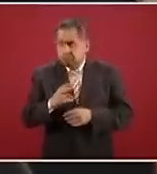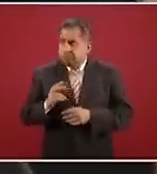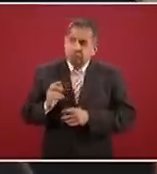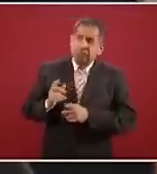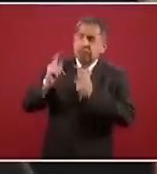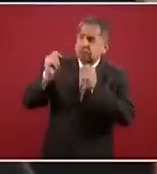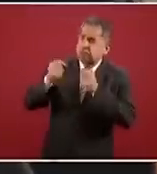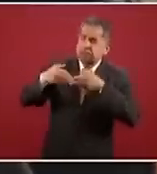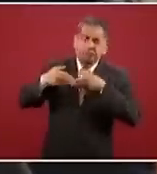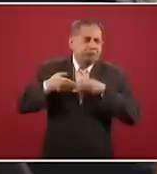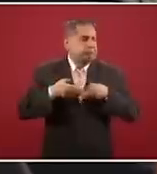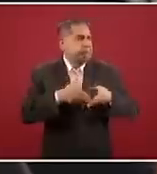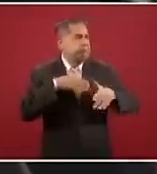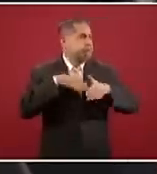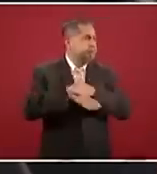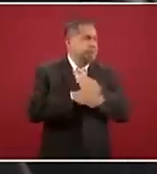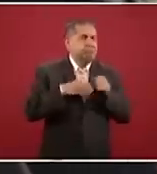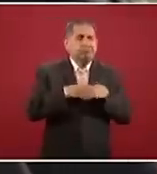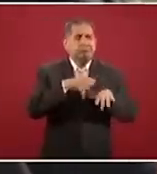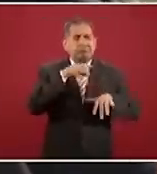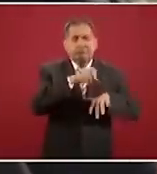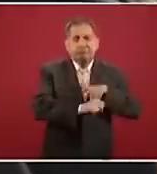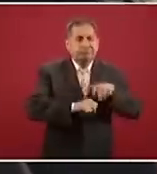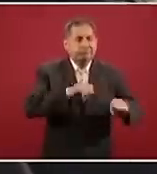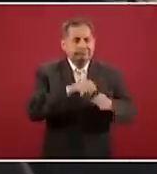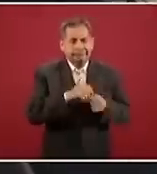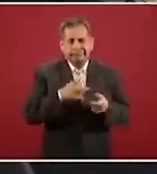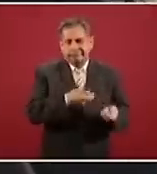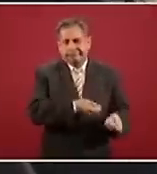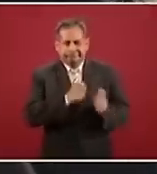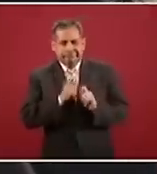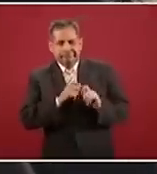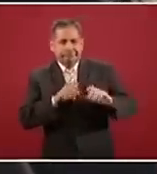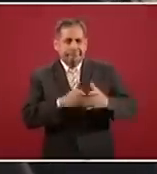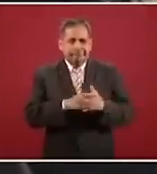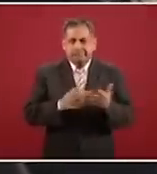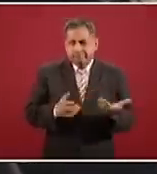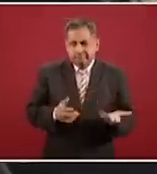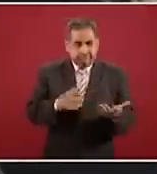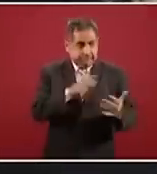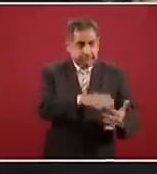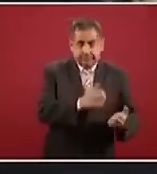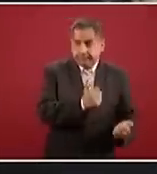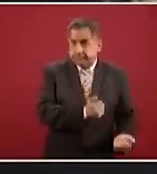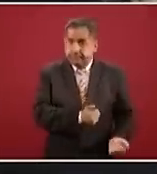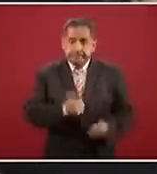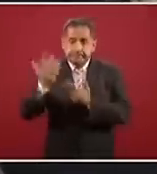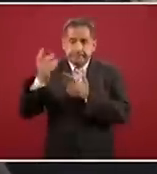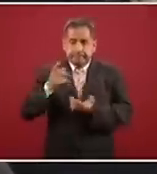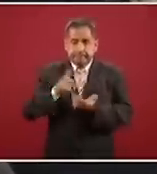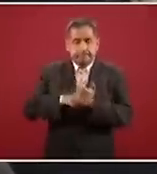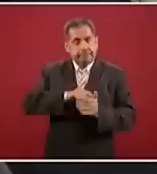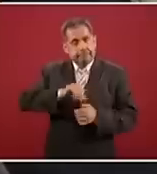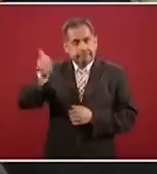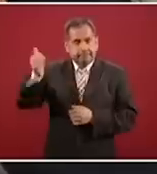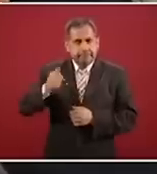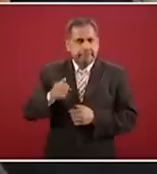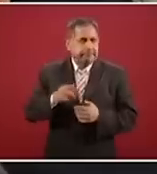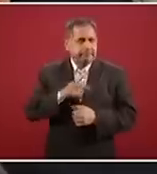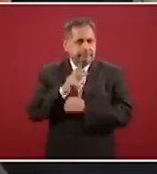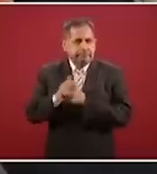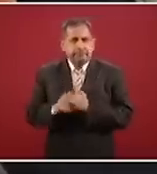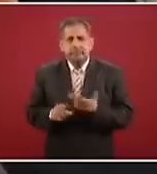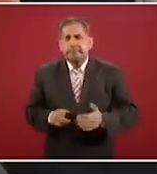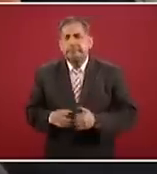irrumpieron en la zona de veda para poder hacer la caza y exportar lo que se extrae de ese pez.